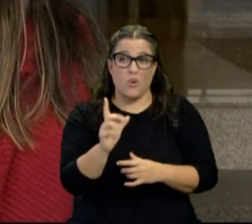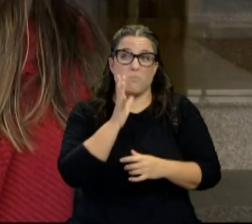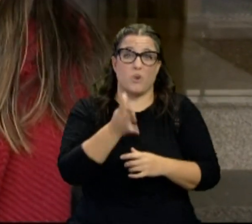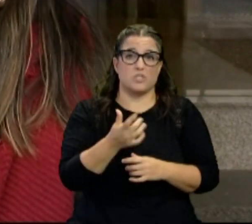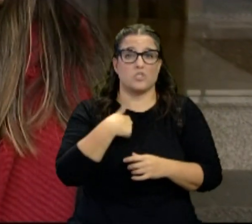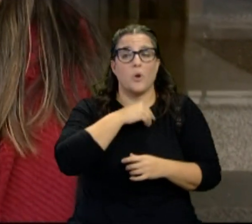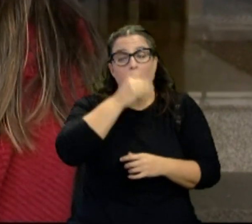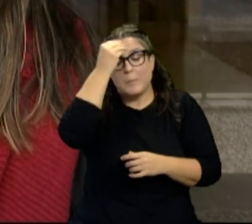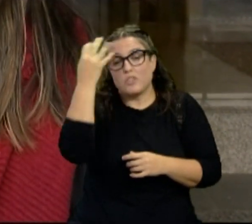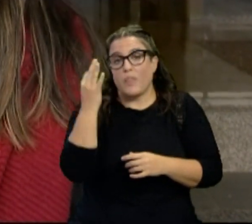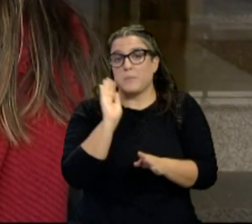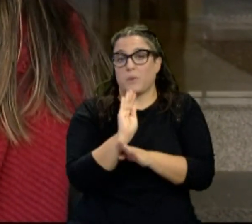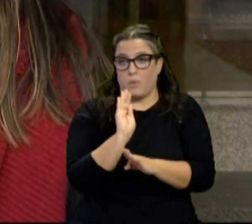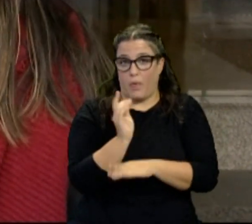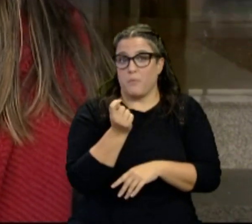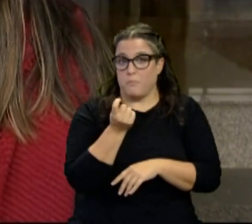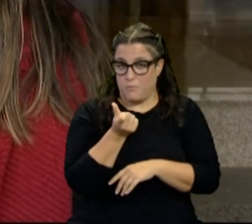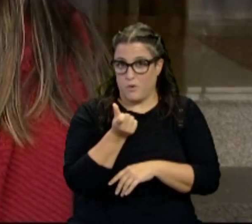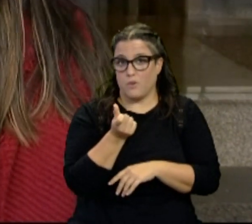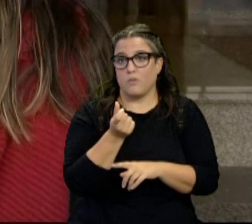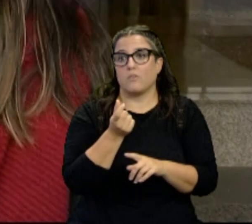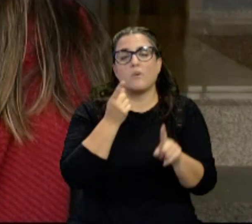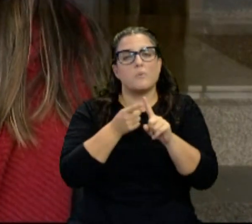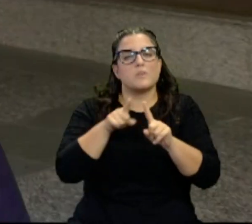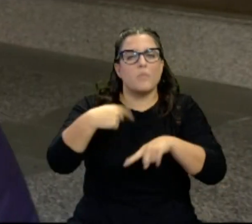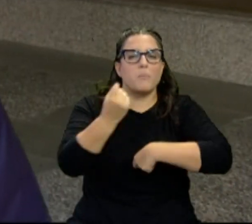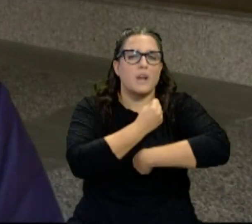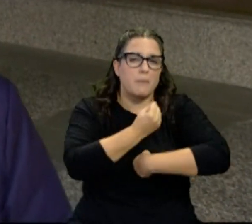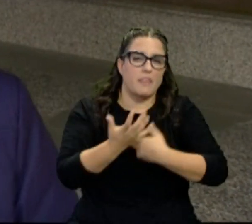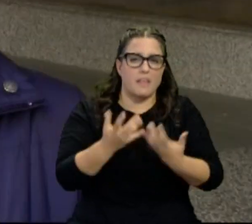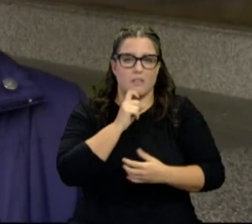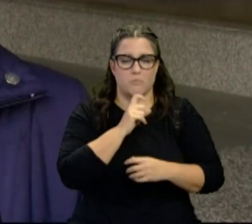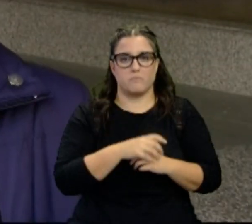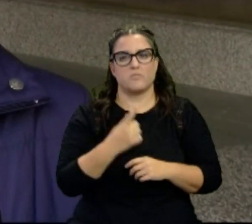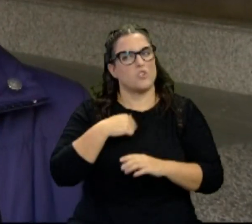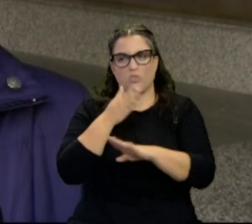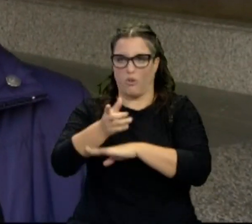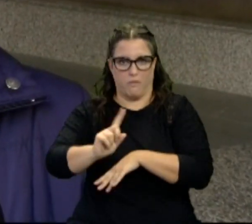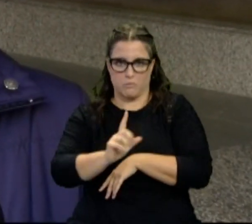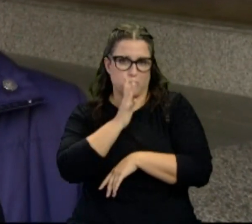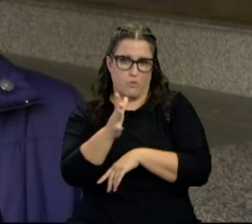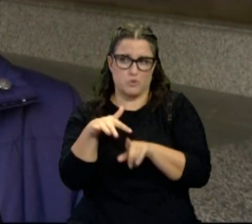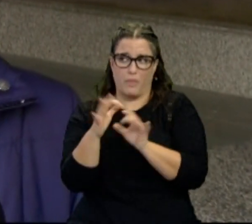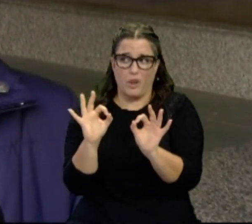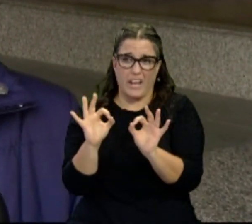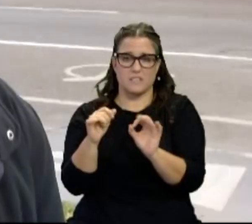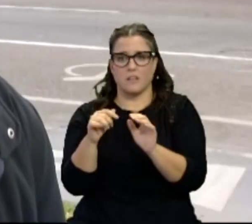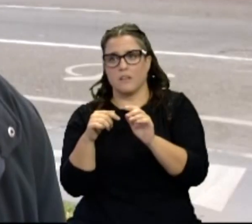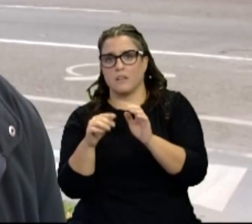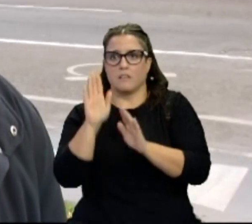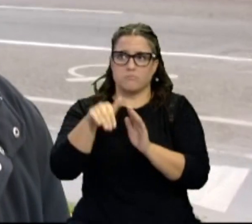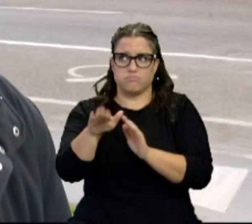creo que deberíamos guardarnos un poco en estos momentos, sobre todo para después de Navidad o en Navidad. Nosotros no vamos a ir, porque como están las cosas, vamos para adelante y para